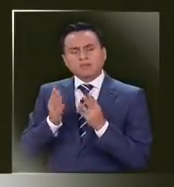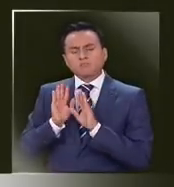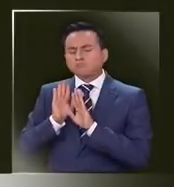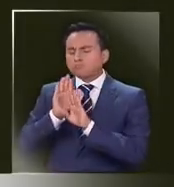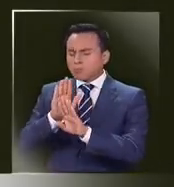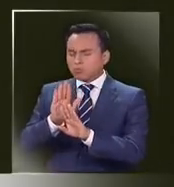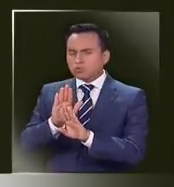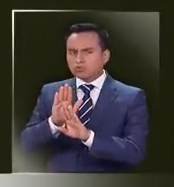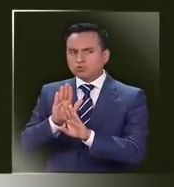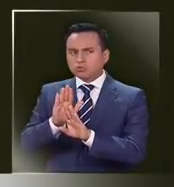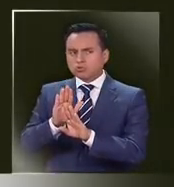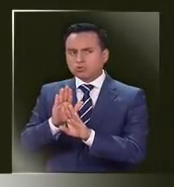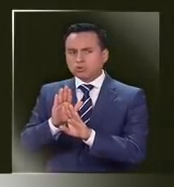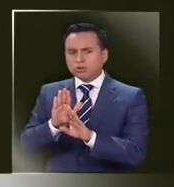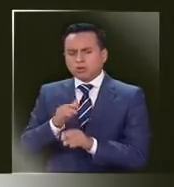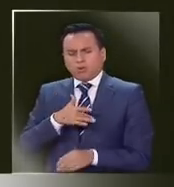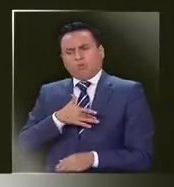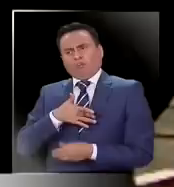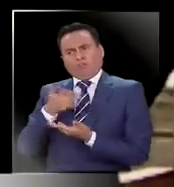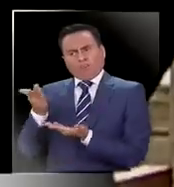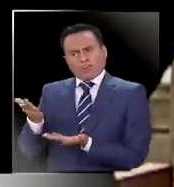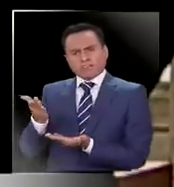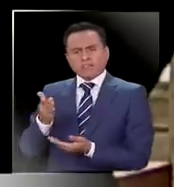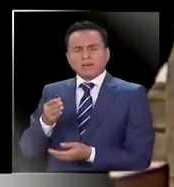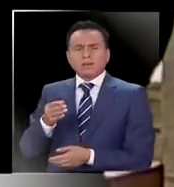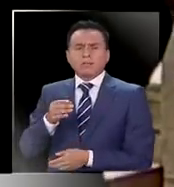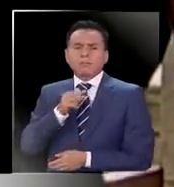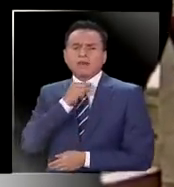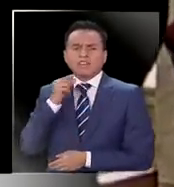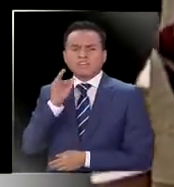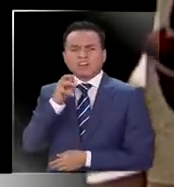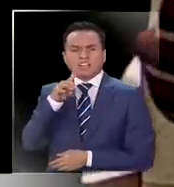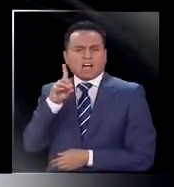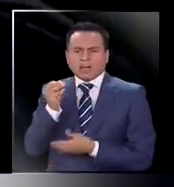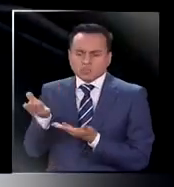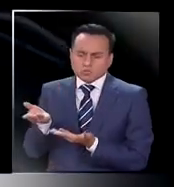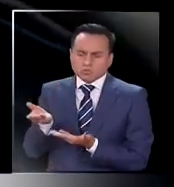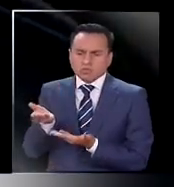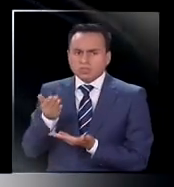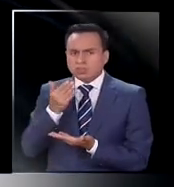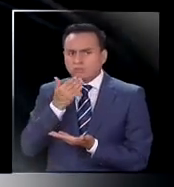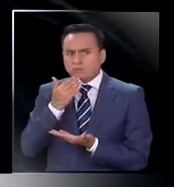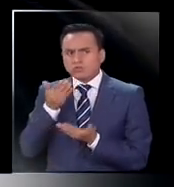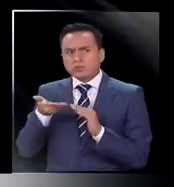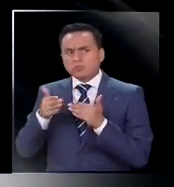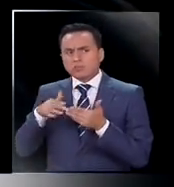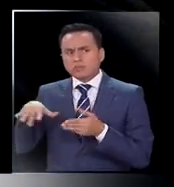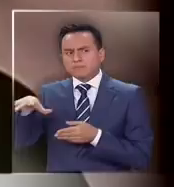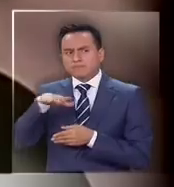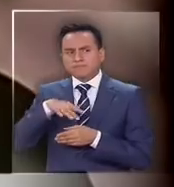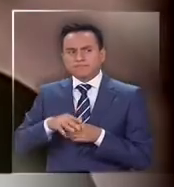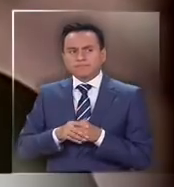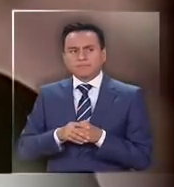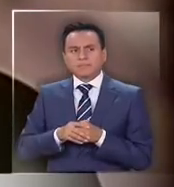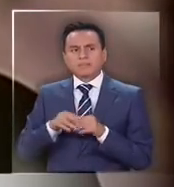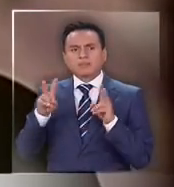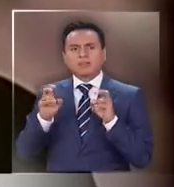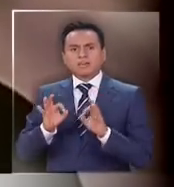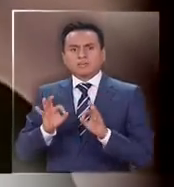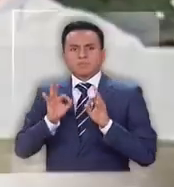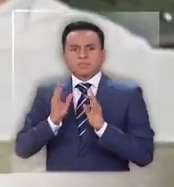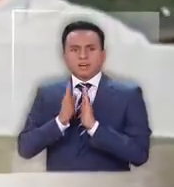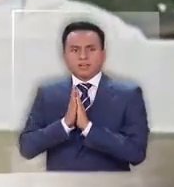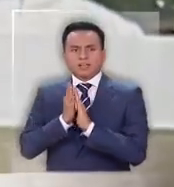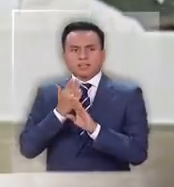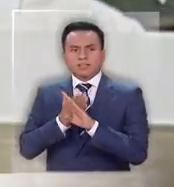apoyo ante esta ofensa que recibió el querido padre Fernando y también toda nuestra comunidad. Pidiendo de manera especial